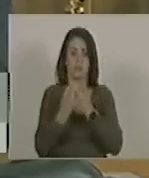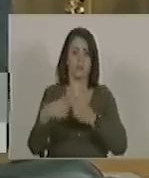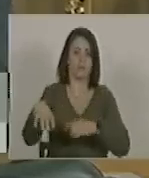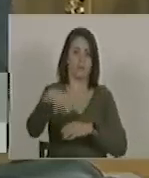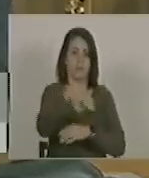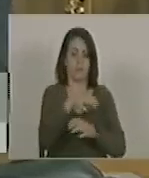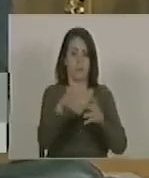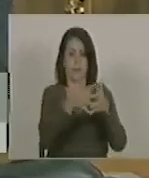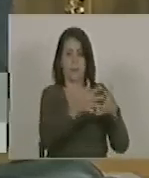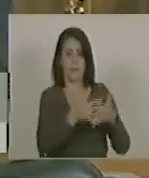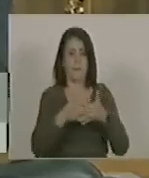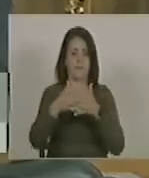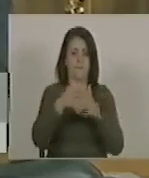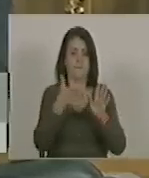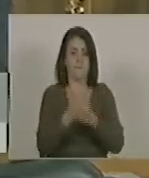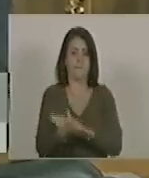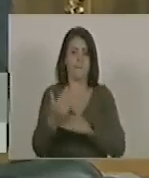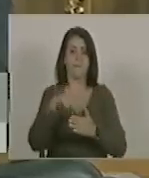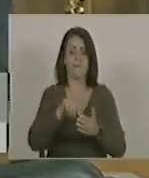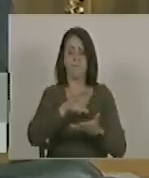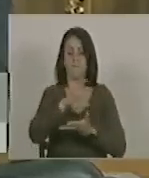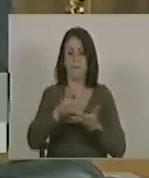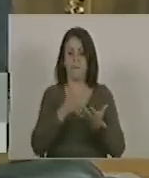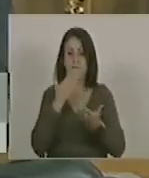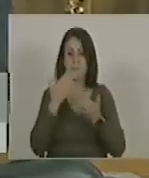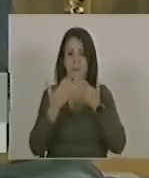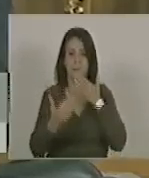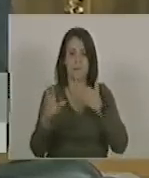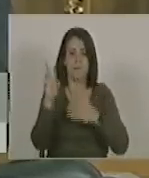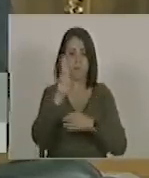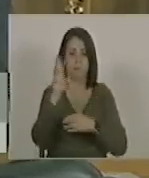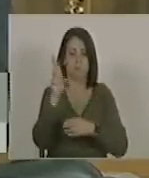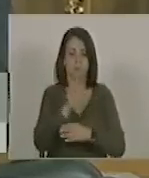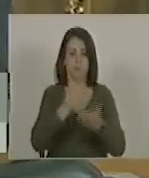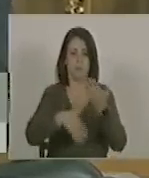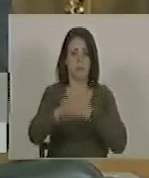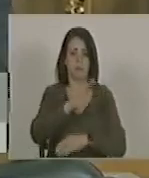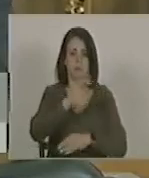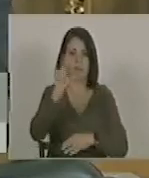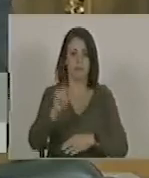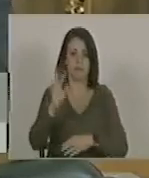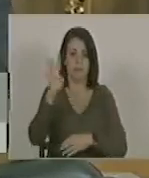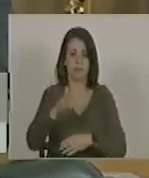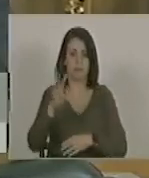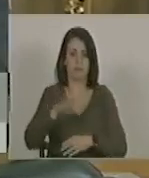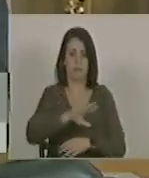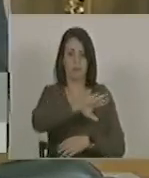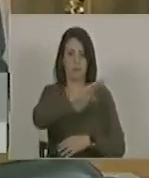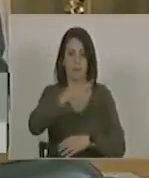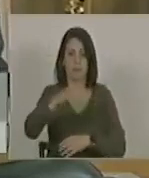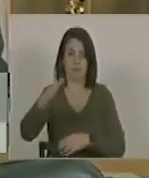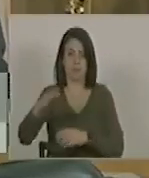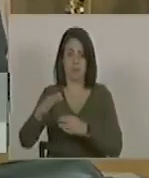Estados Unidos de América sobre las ilícitas concesiones otorgadas por la República Cooperativa de Guyana en aguas por delimitar.